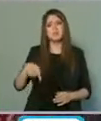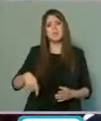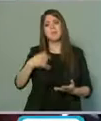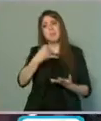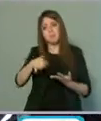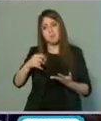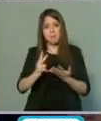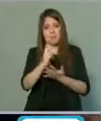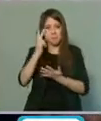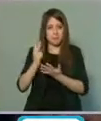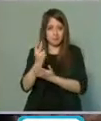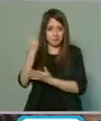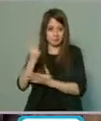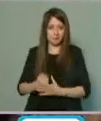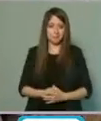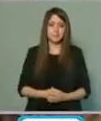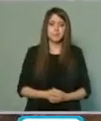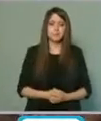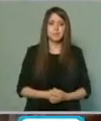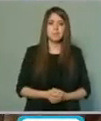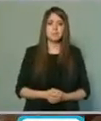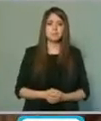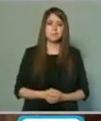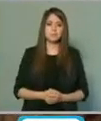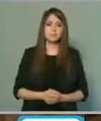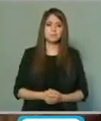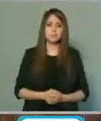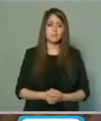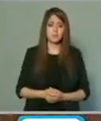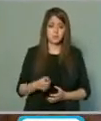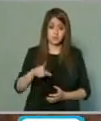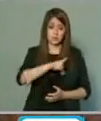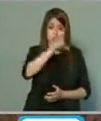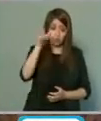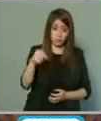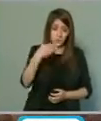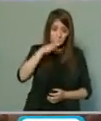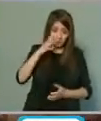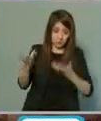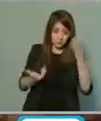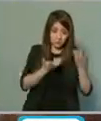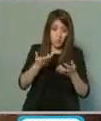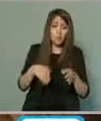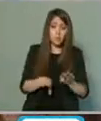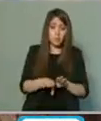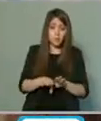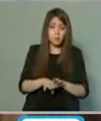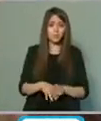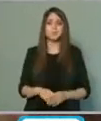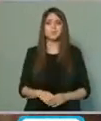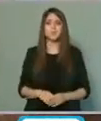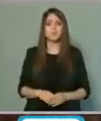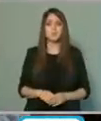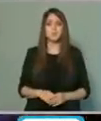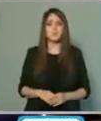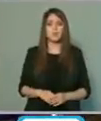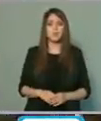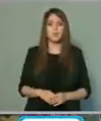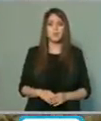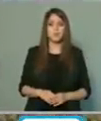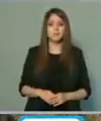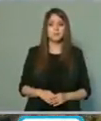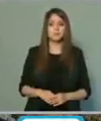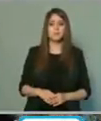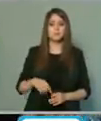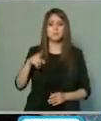¿no? Sí. ¿Y ya luego lo cose al elote o qué? No, incluso, bueno, nada más sería de que es el